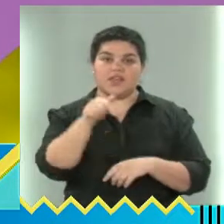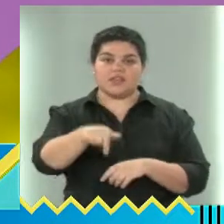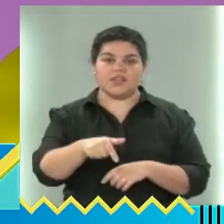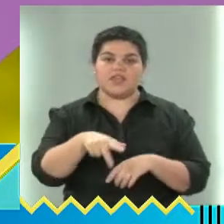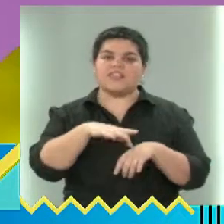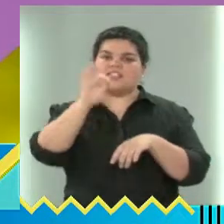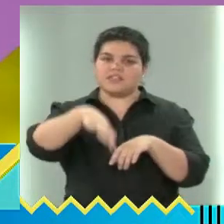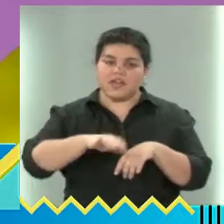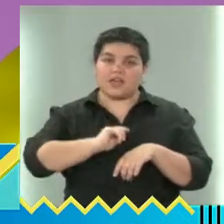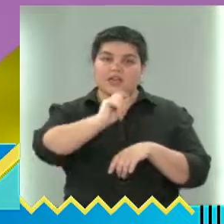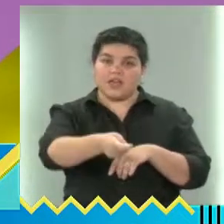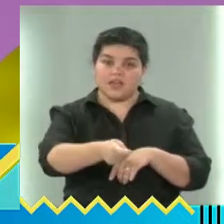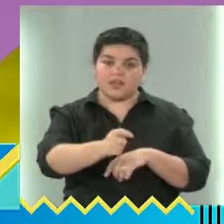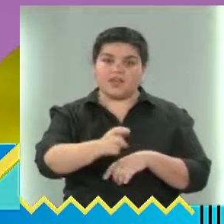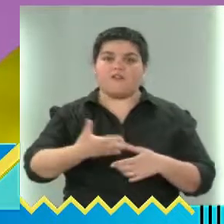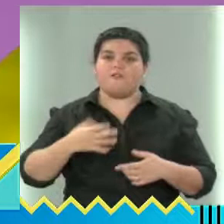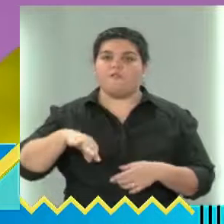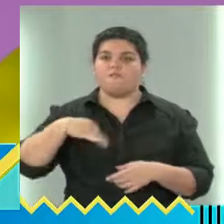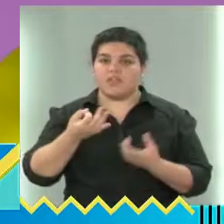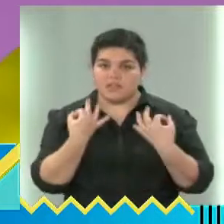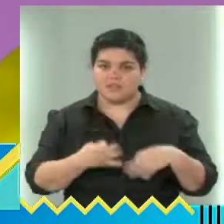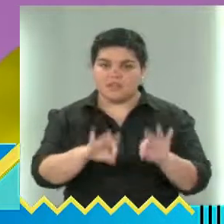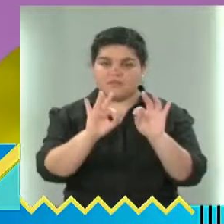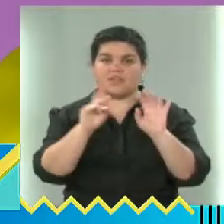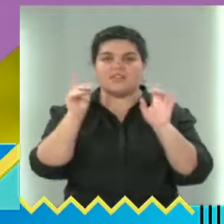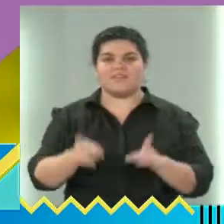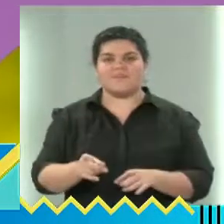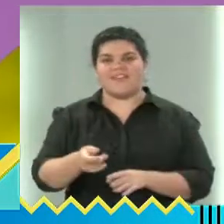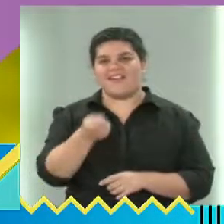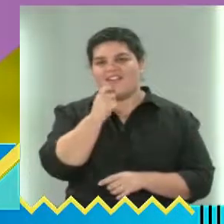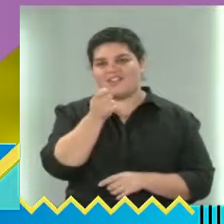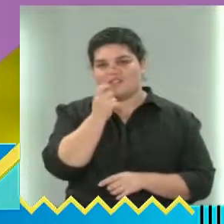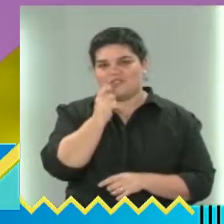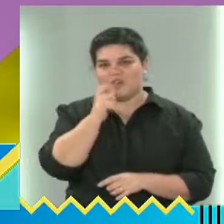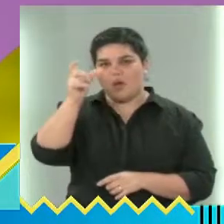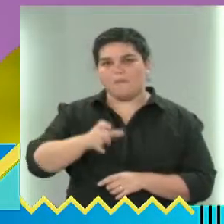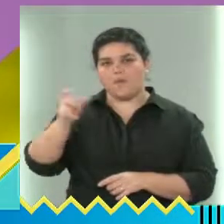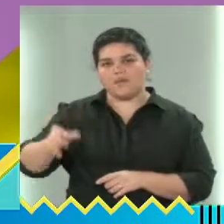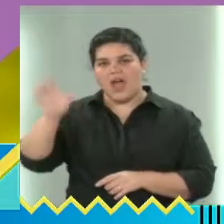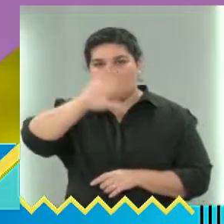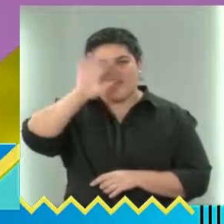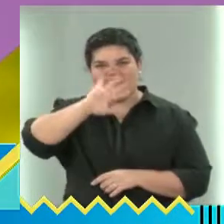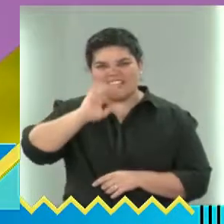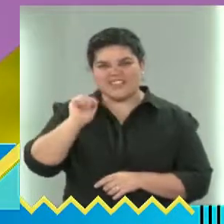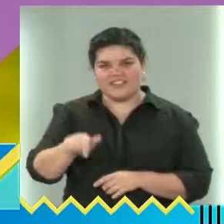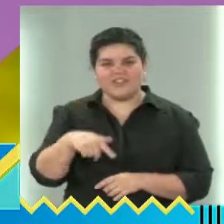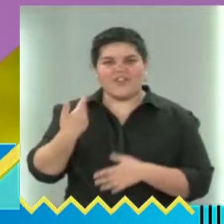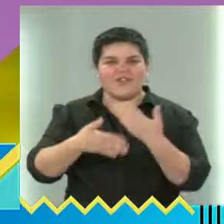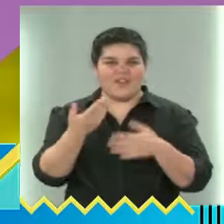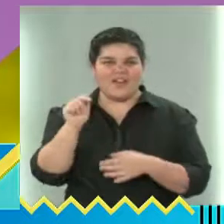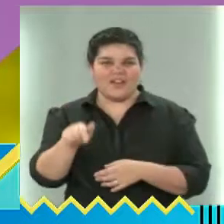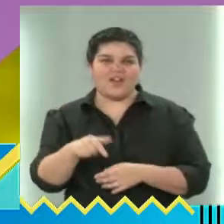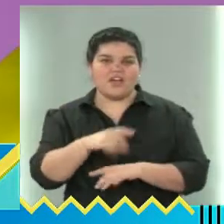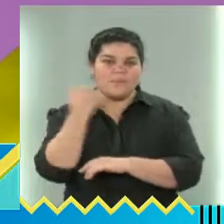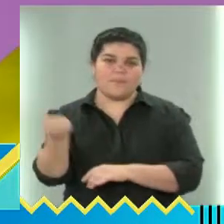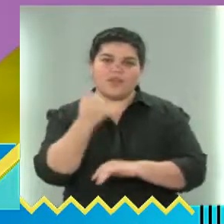salva vidas. Y también lo veíamos ahí en un momento gracioso en el capítulo de Los Simpsons, porque también es un tema sumamente importante poder